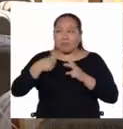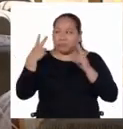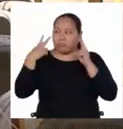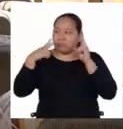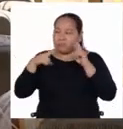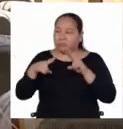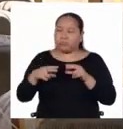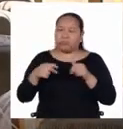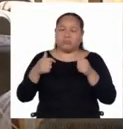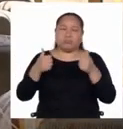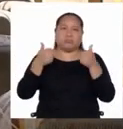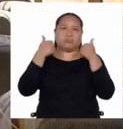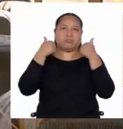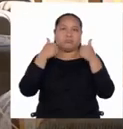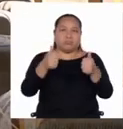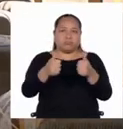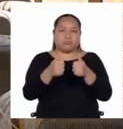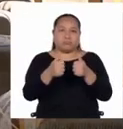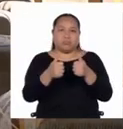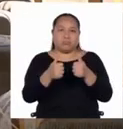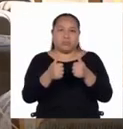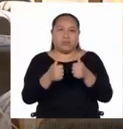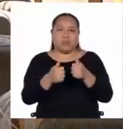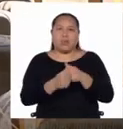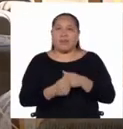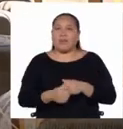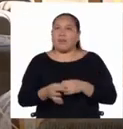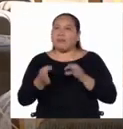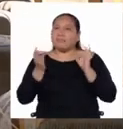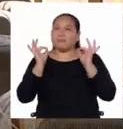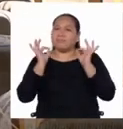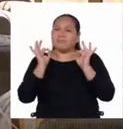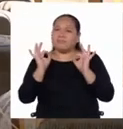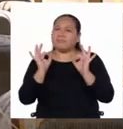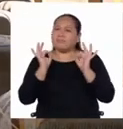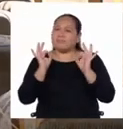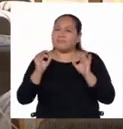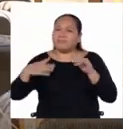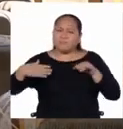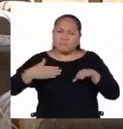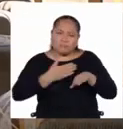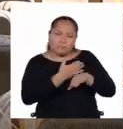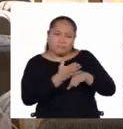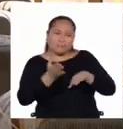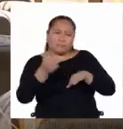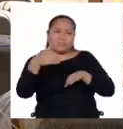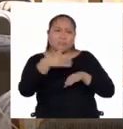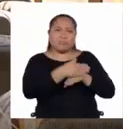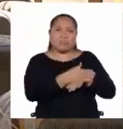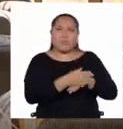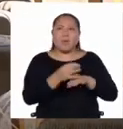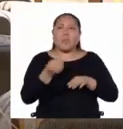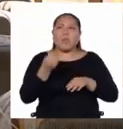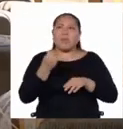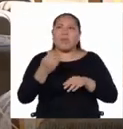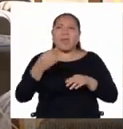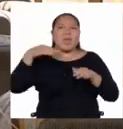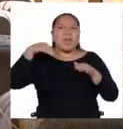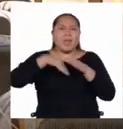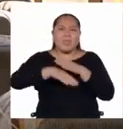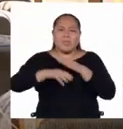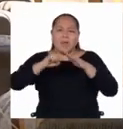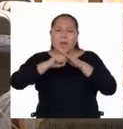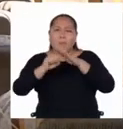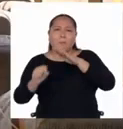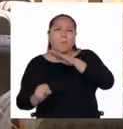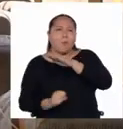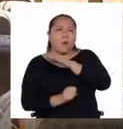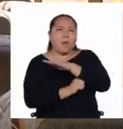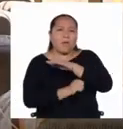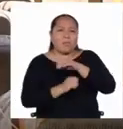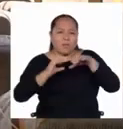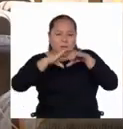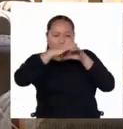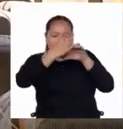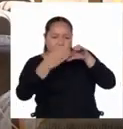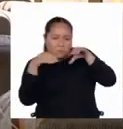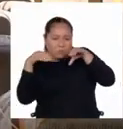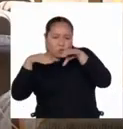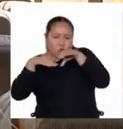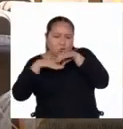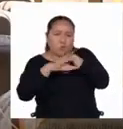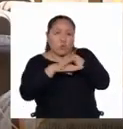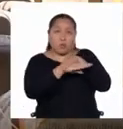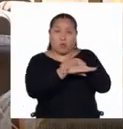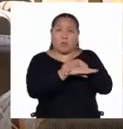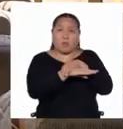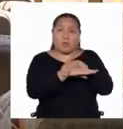proeza de la ingeniería mundial. Durante su recorrido atraviesa decenas de puentes, de túneles y hace